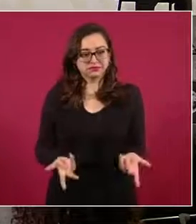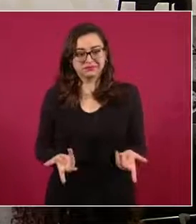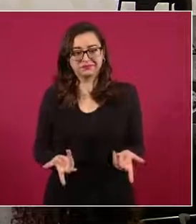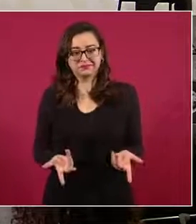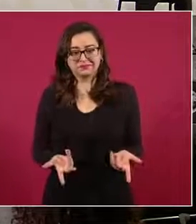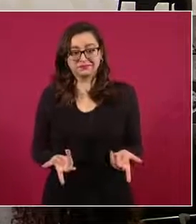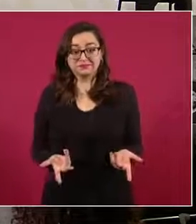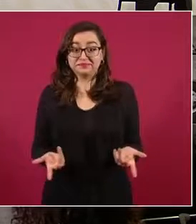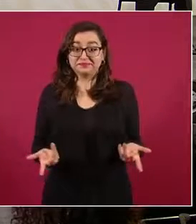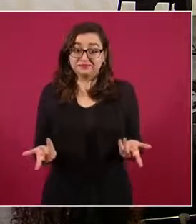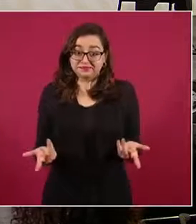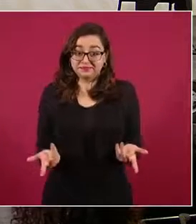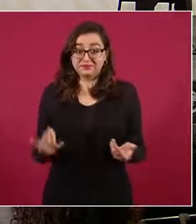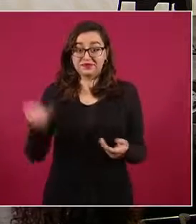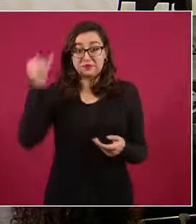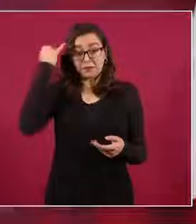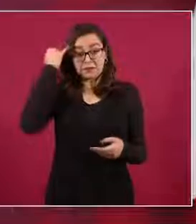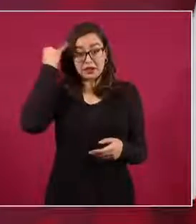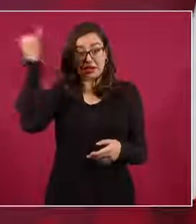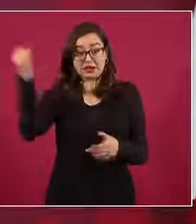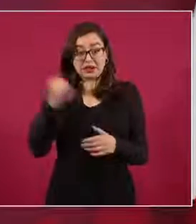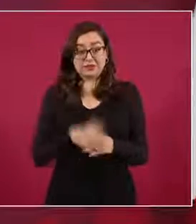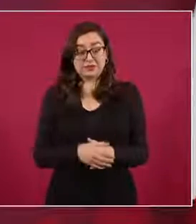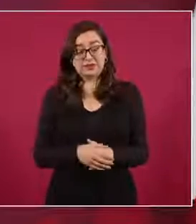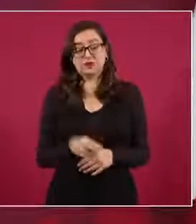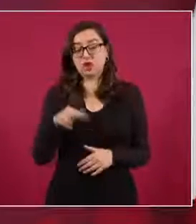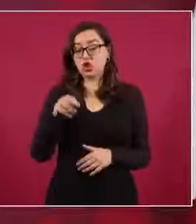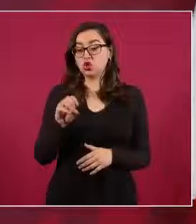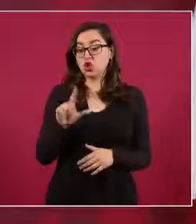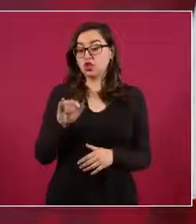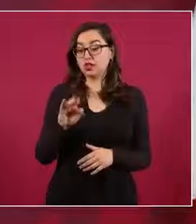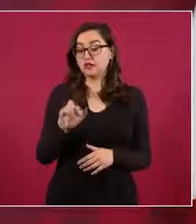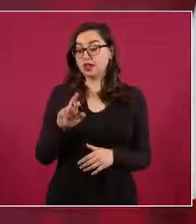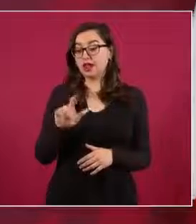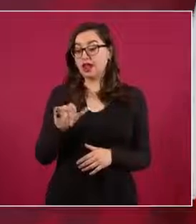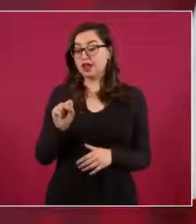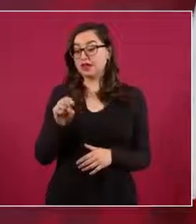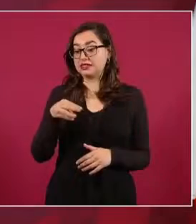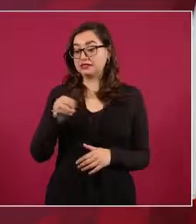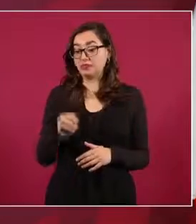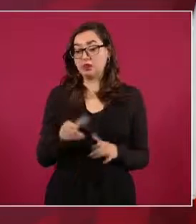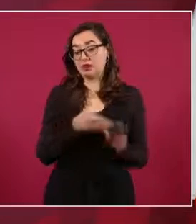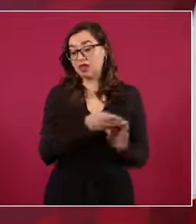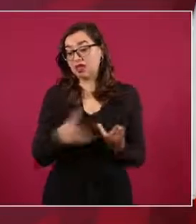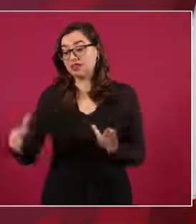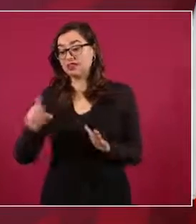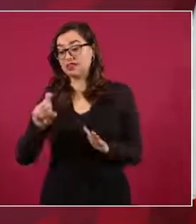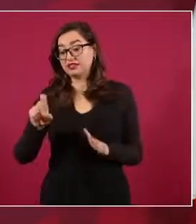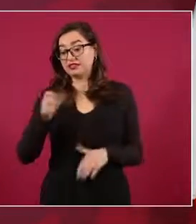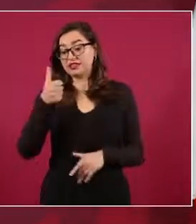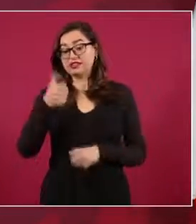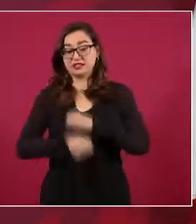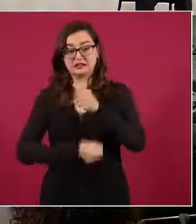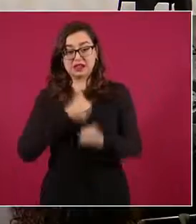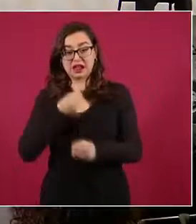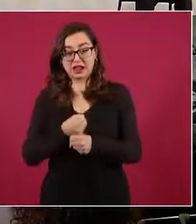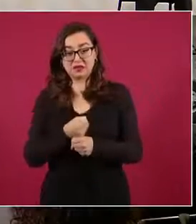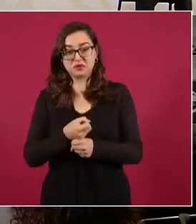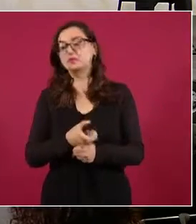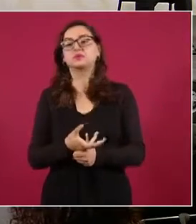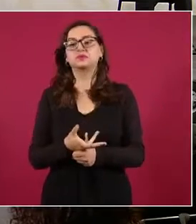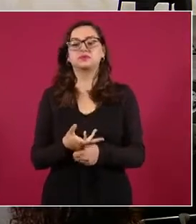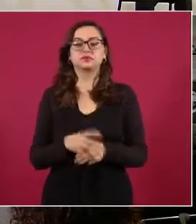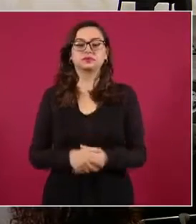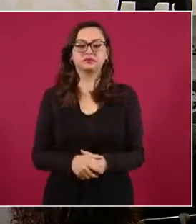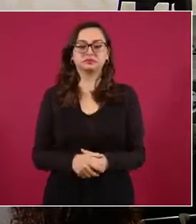Pues imagínense, el neoliberalismo, neoporfirismo, 36 años, dice,